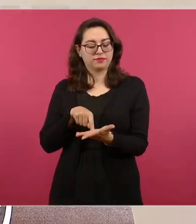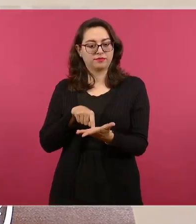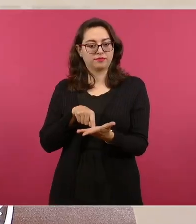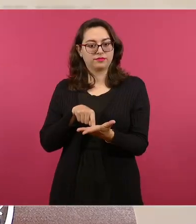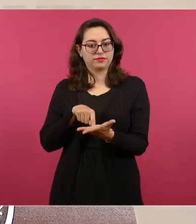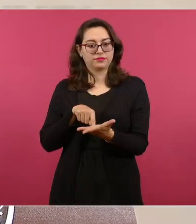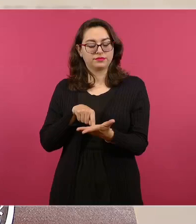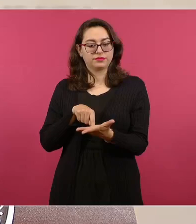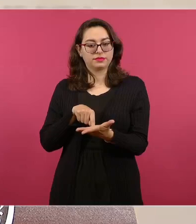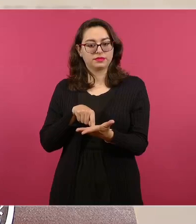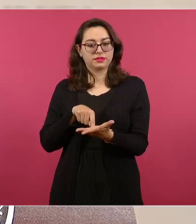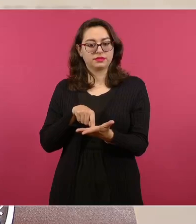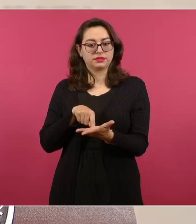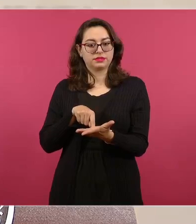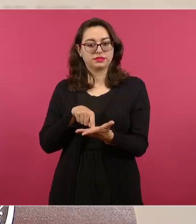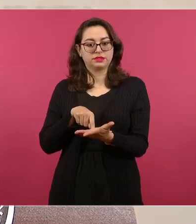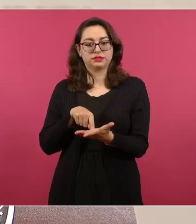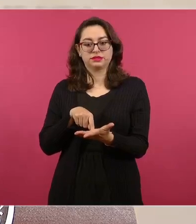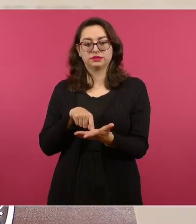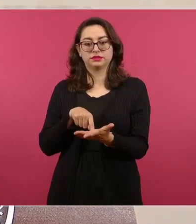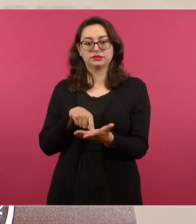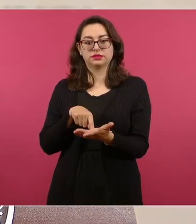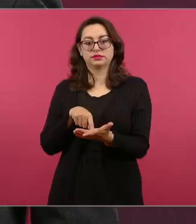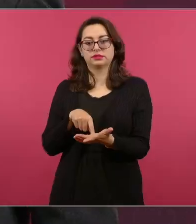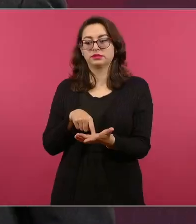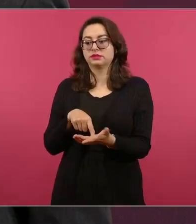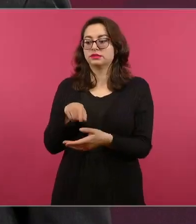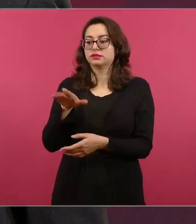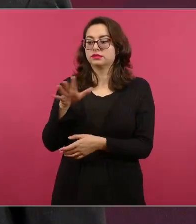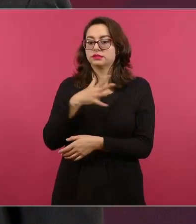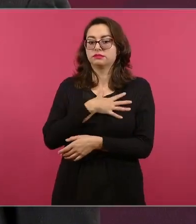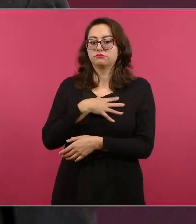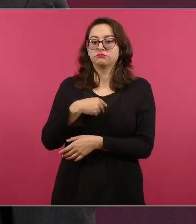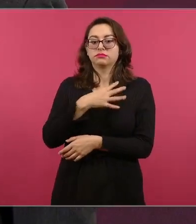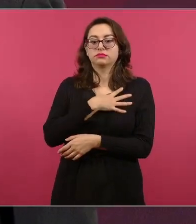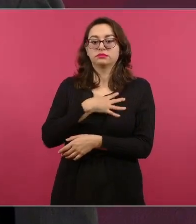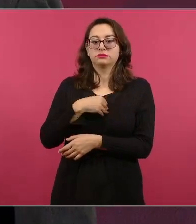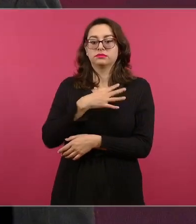que mandaba a sus hijos a estudiar, a uno de ellos,